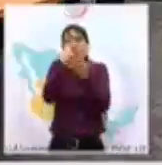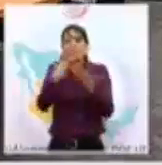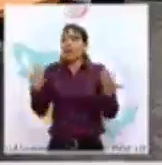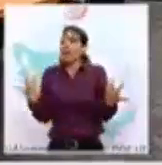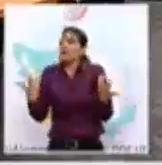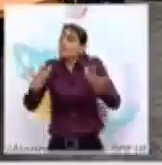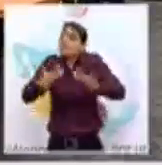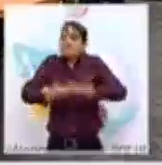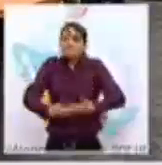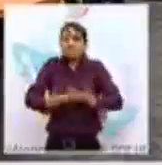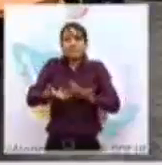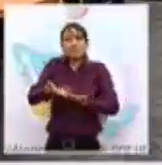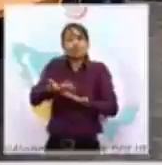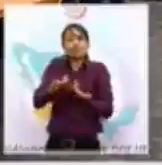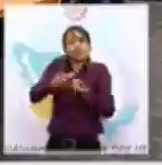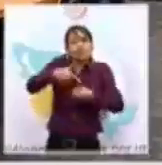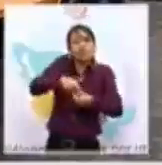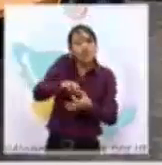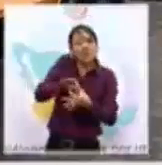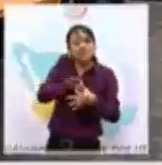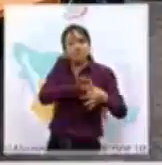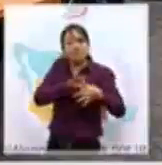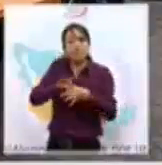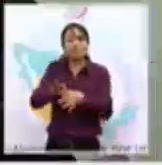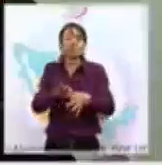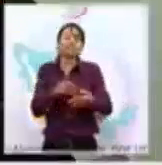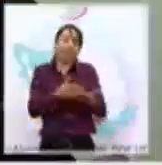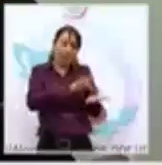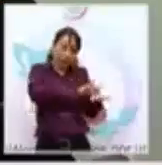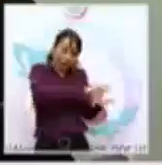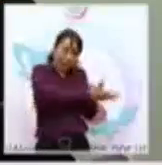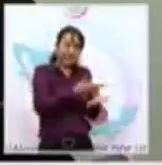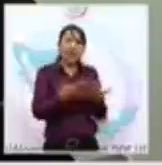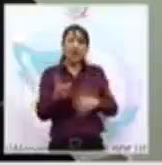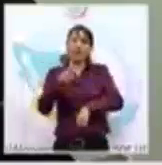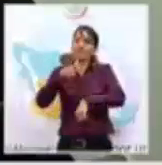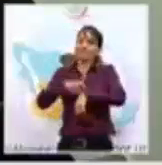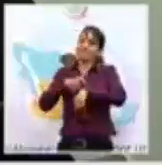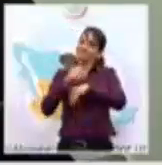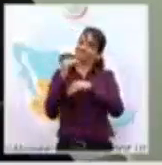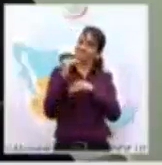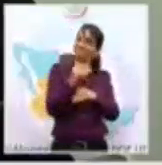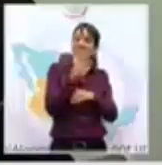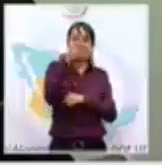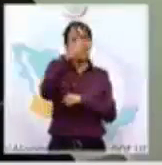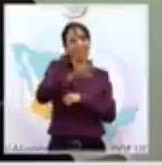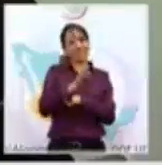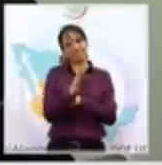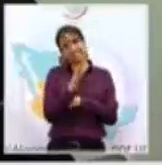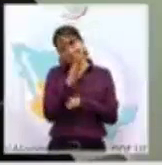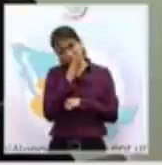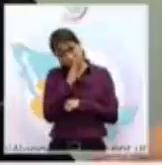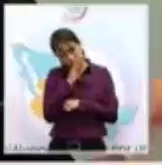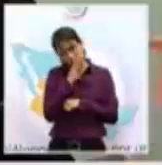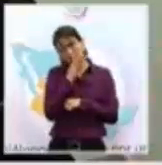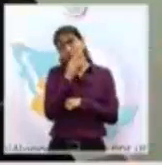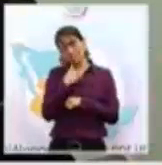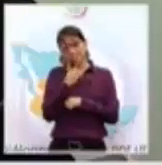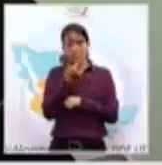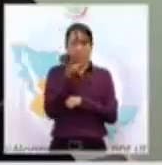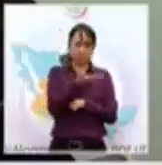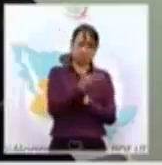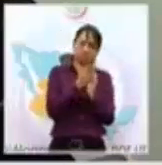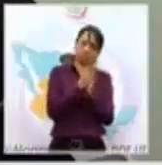Gracias, senadora. Les comparto que tenemos 10 minutos. Les agradecería que los administráramos de la mejor manera, también para tener